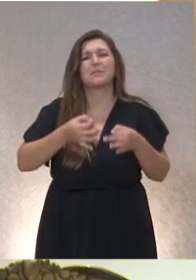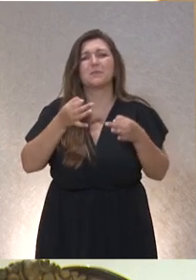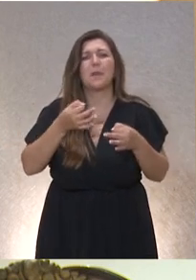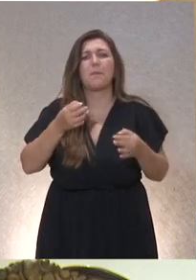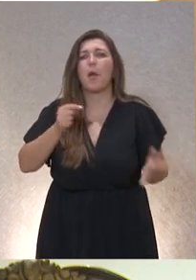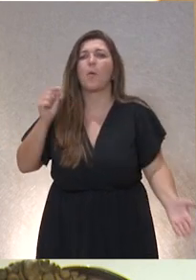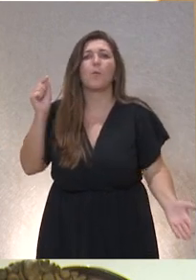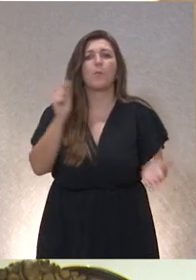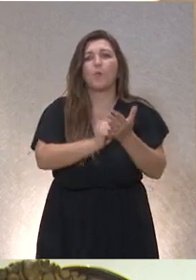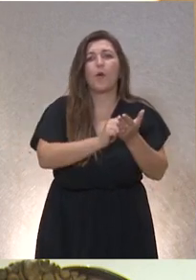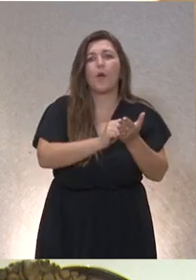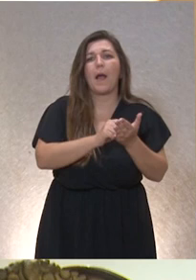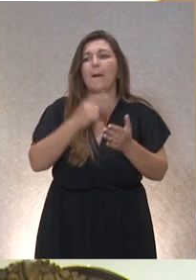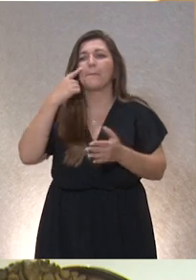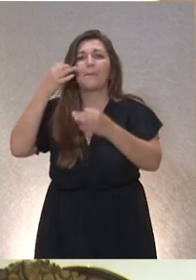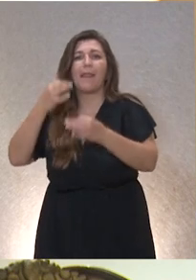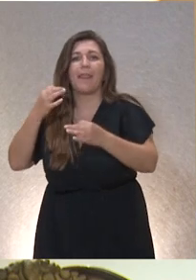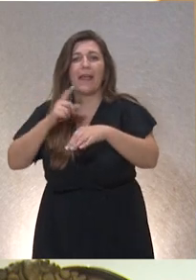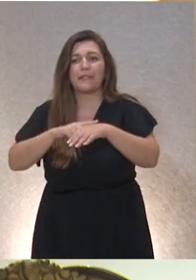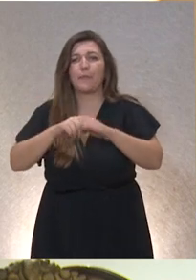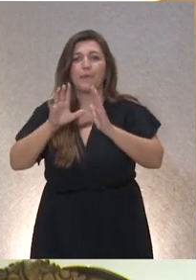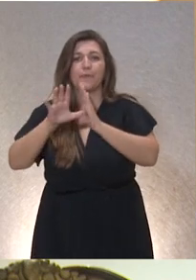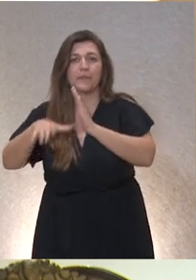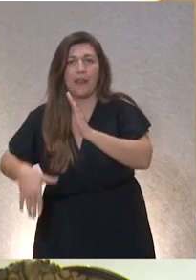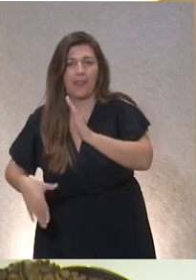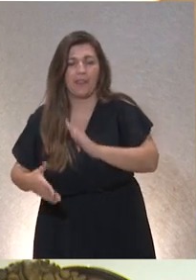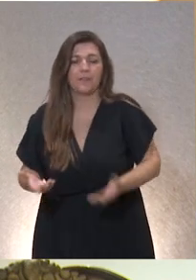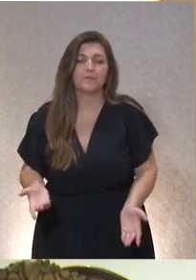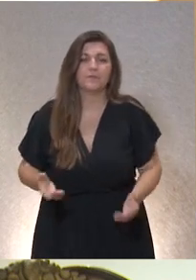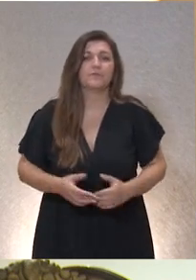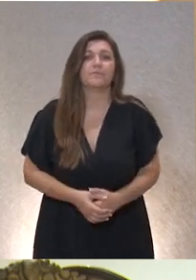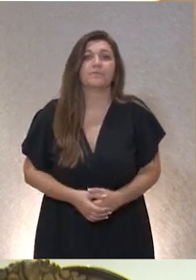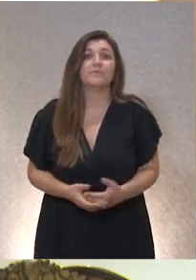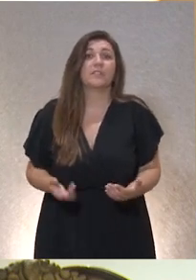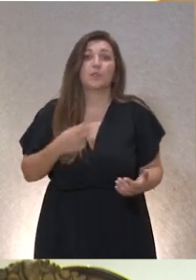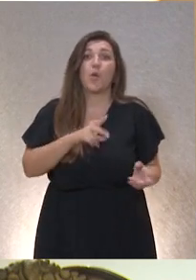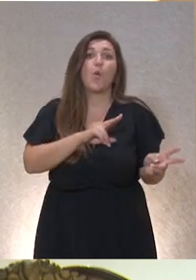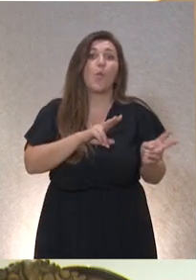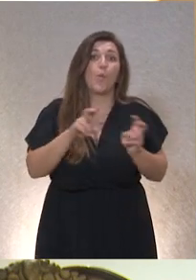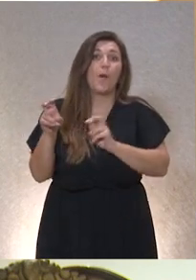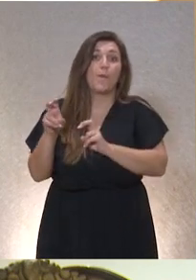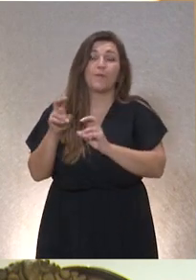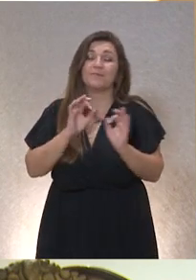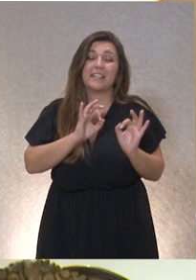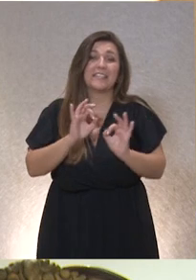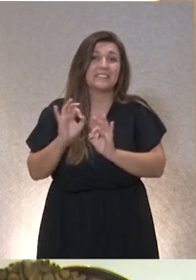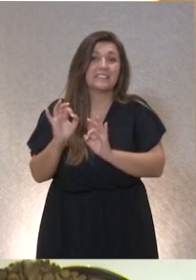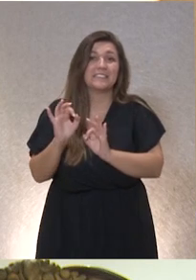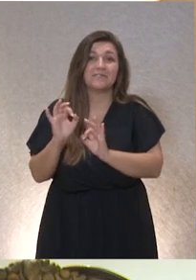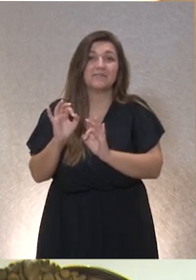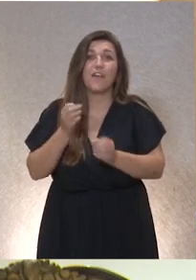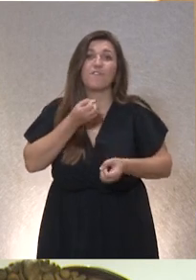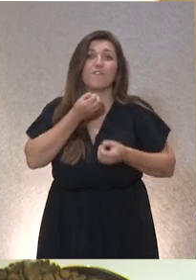rápido que la verdad Y que además se resisten a la rectificación son los nuevos medios los que intermedian la